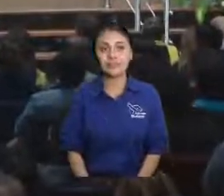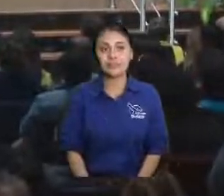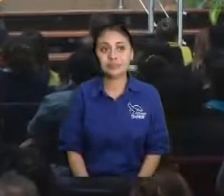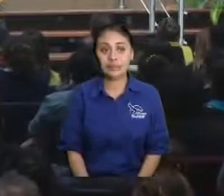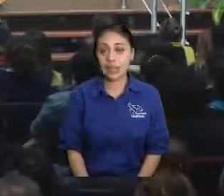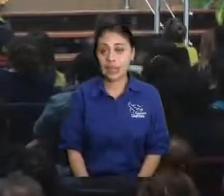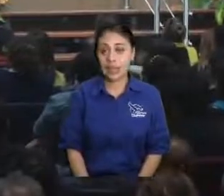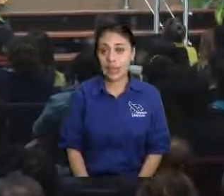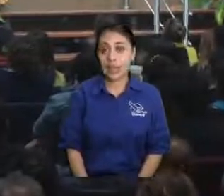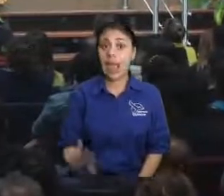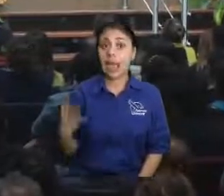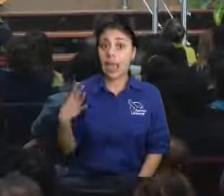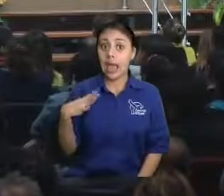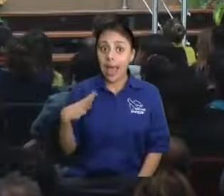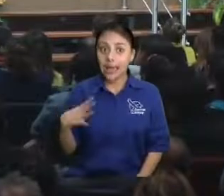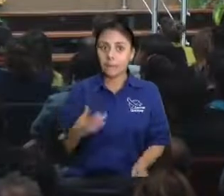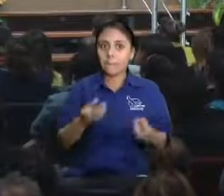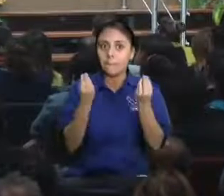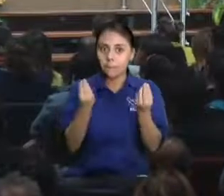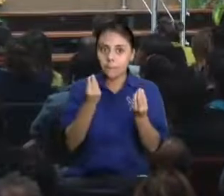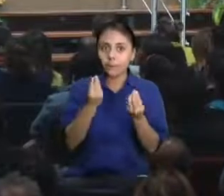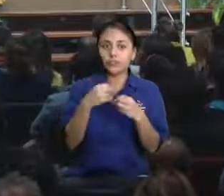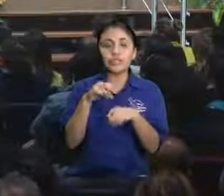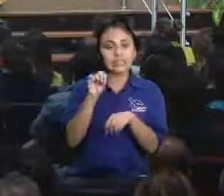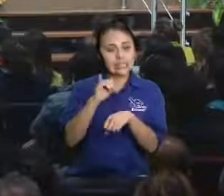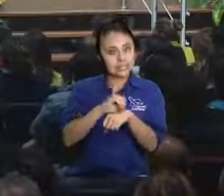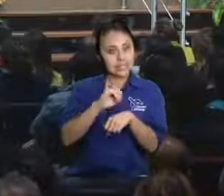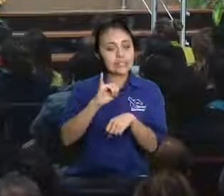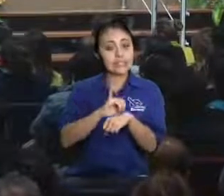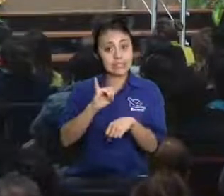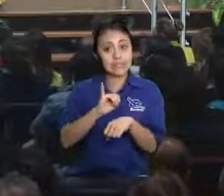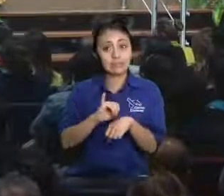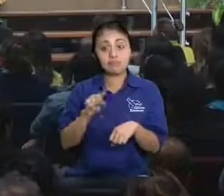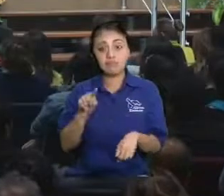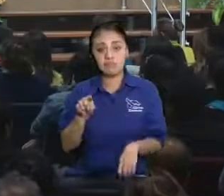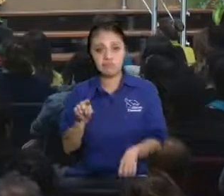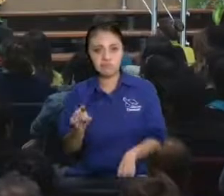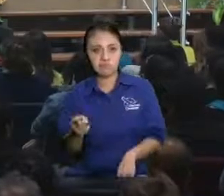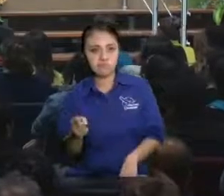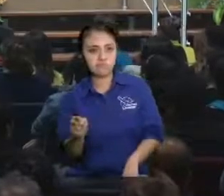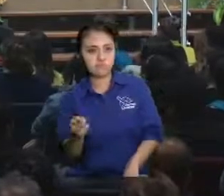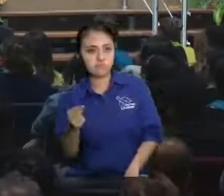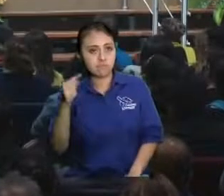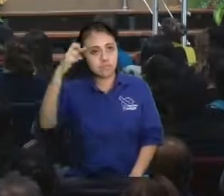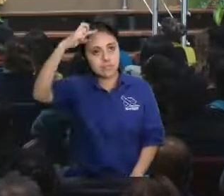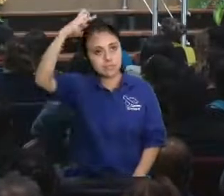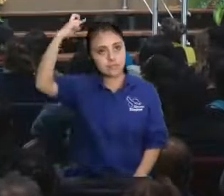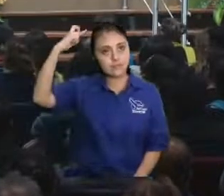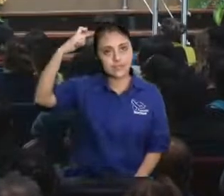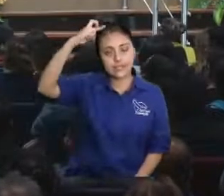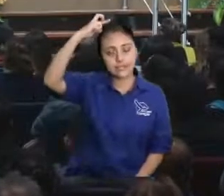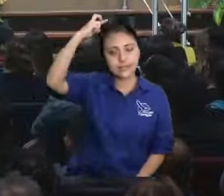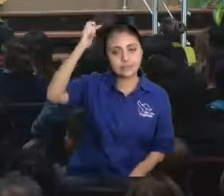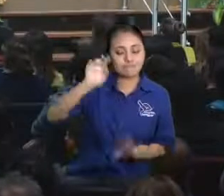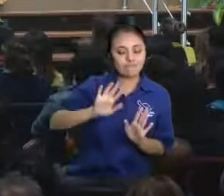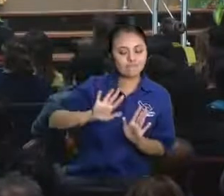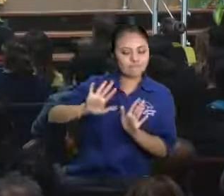pero hay varias denominaciones que eso es lo que dicen. Entonces, míreme,